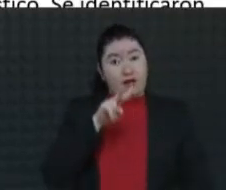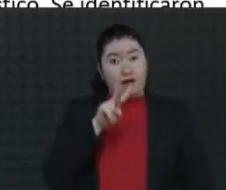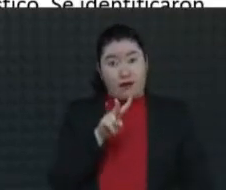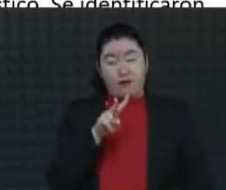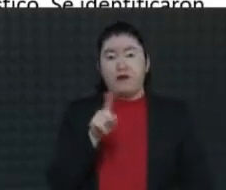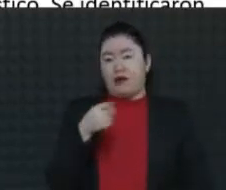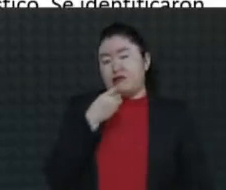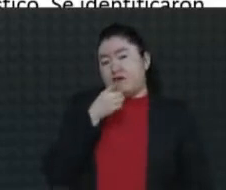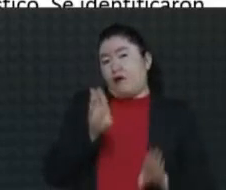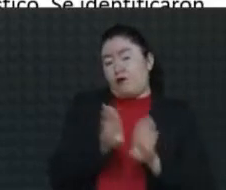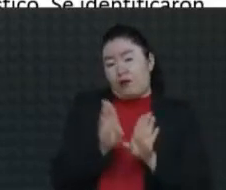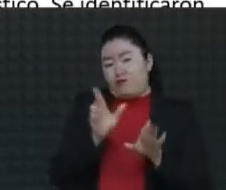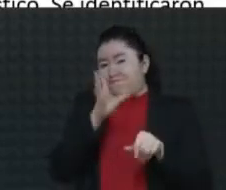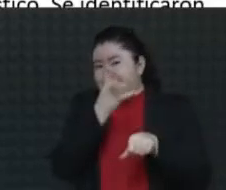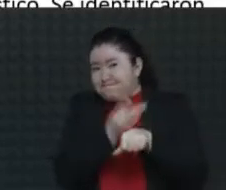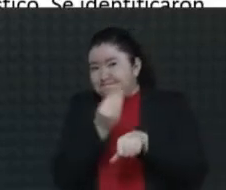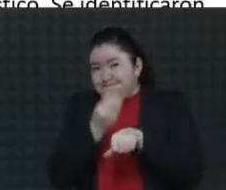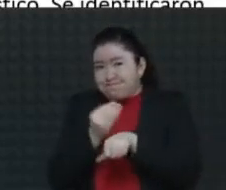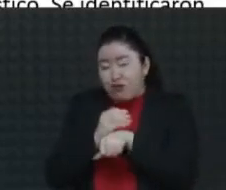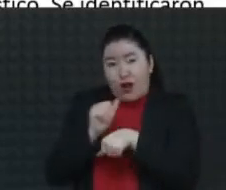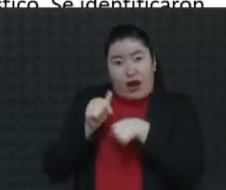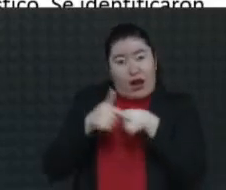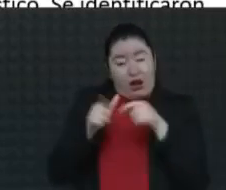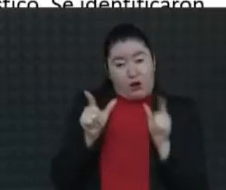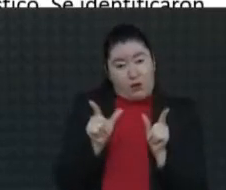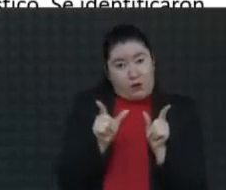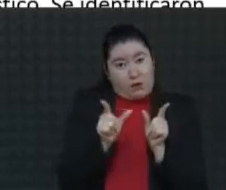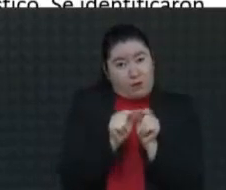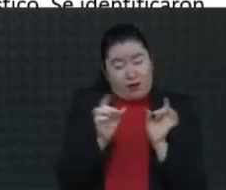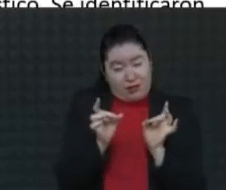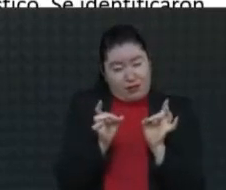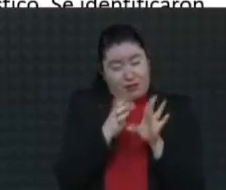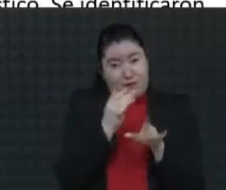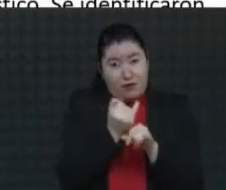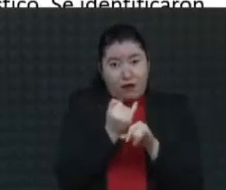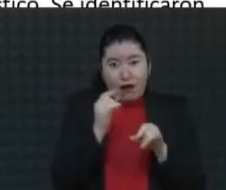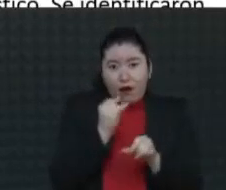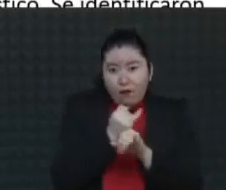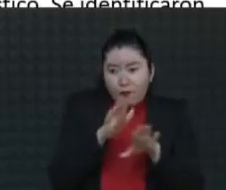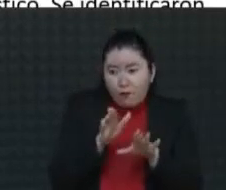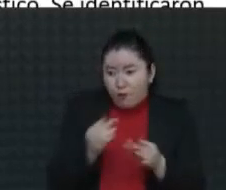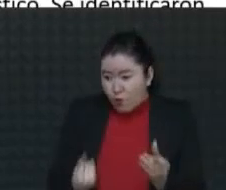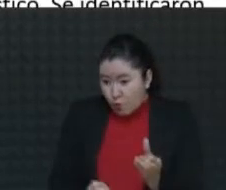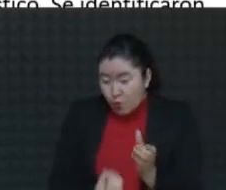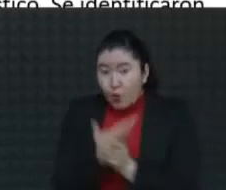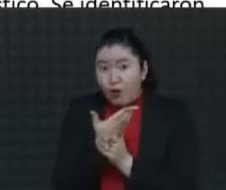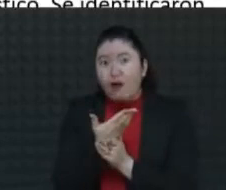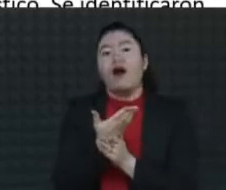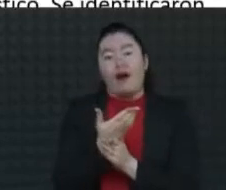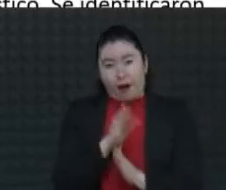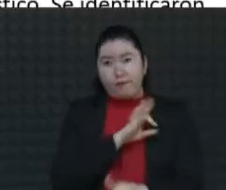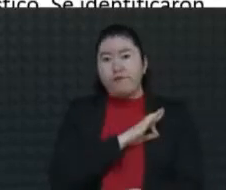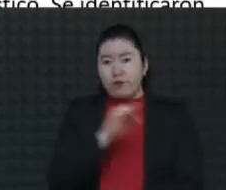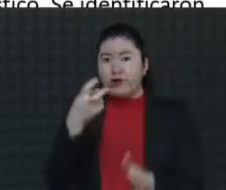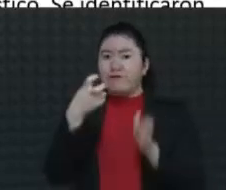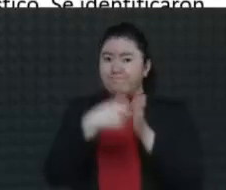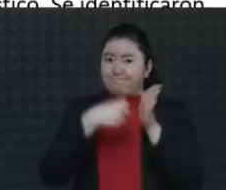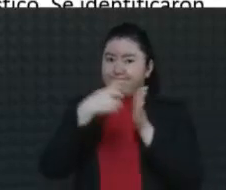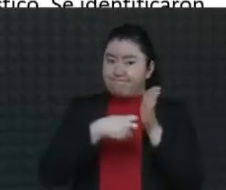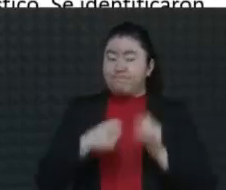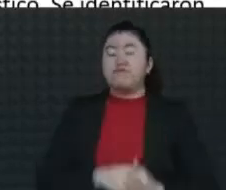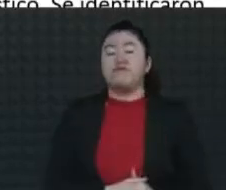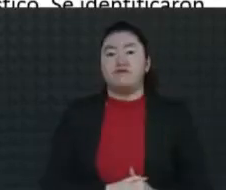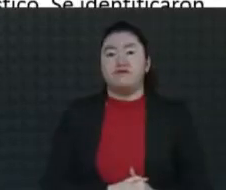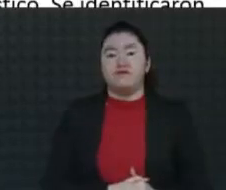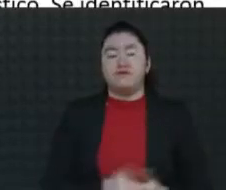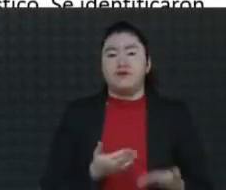o complementar dichos hallazgos o conclusiones en caso de que surja nueva información. En virtud de lo anterior, personal de DNB